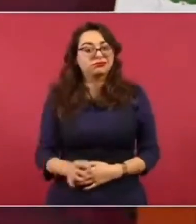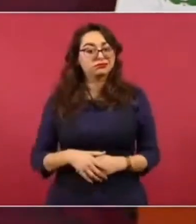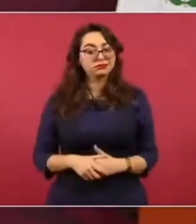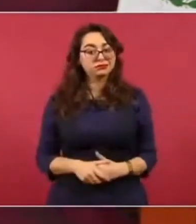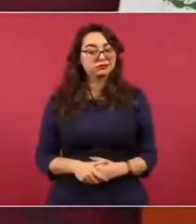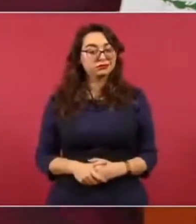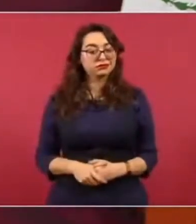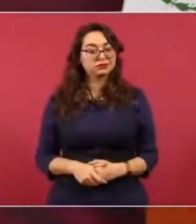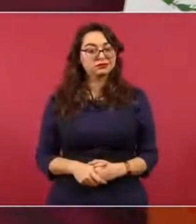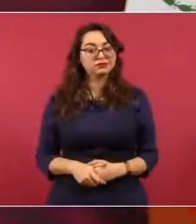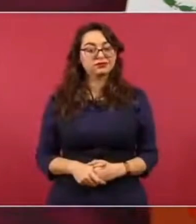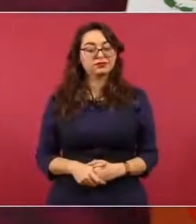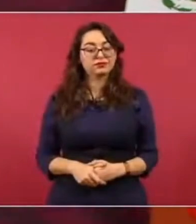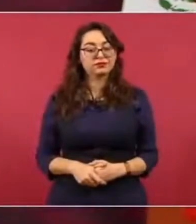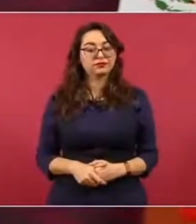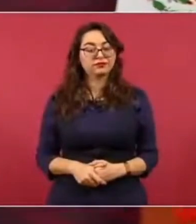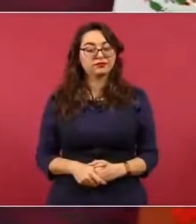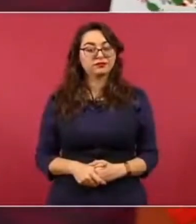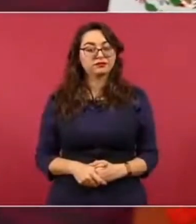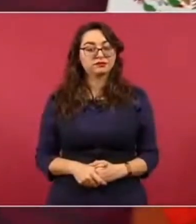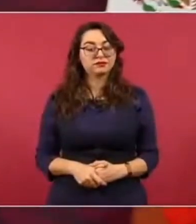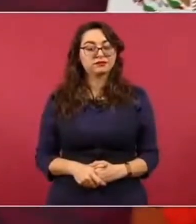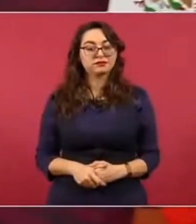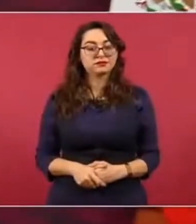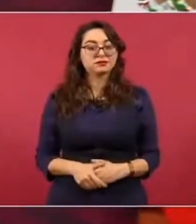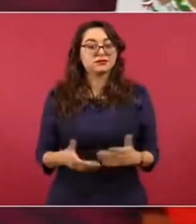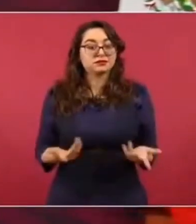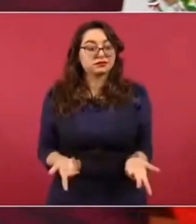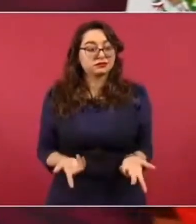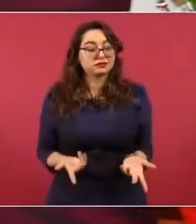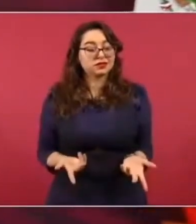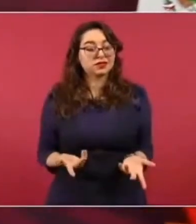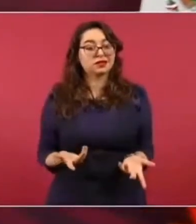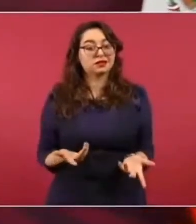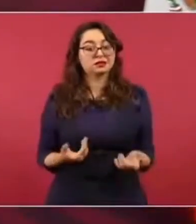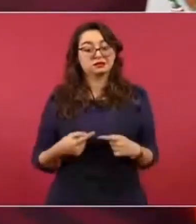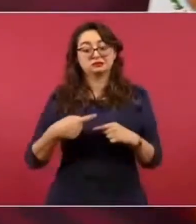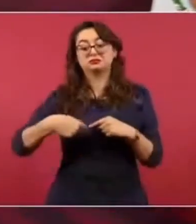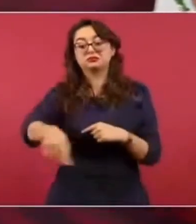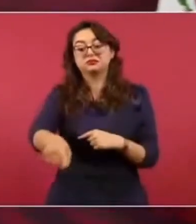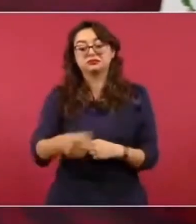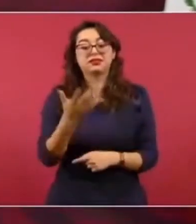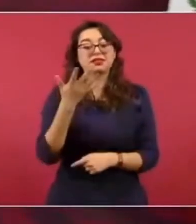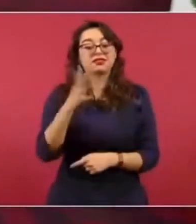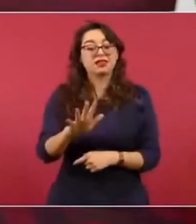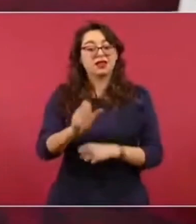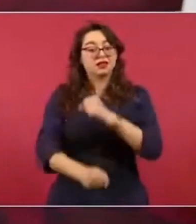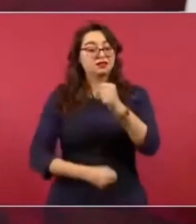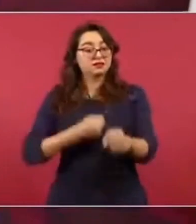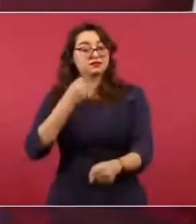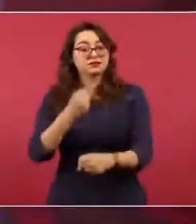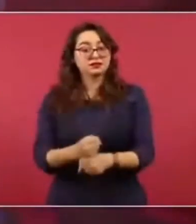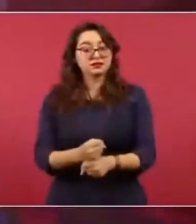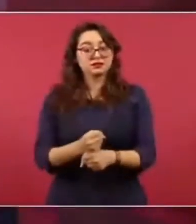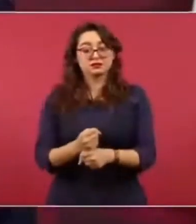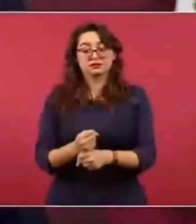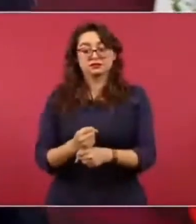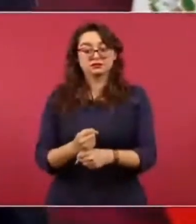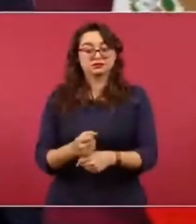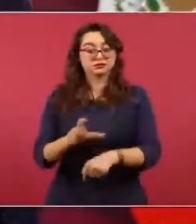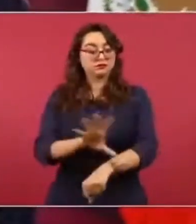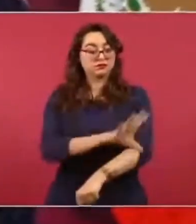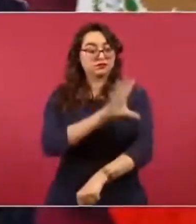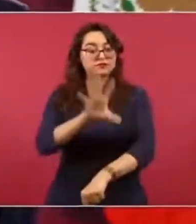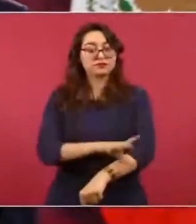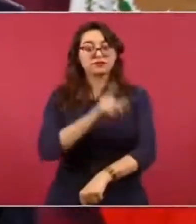Además, una inversión que se va a recuperar en 10 años, sin